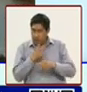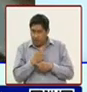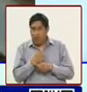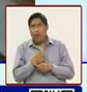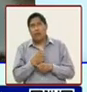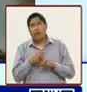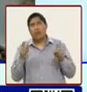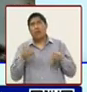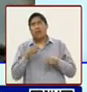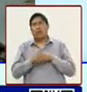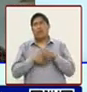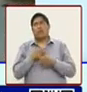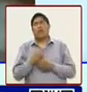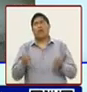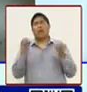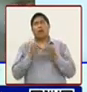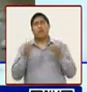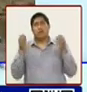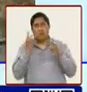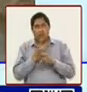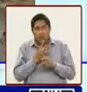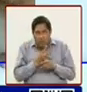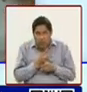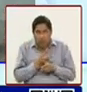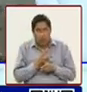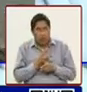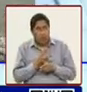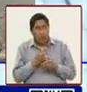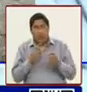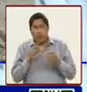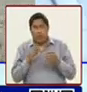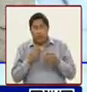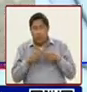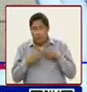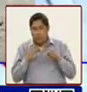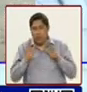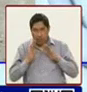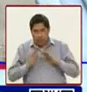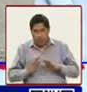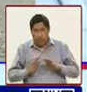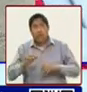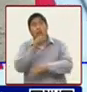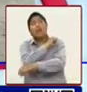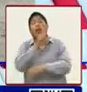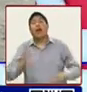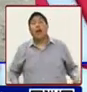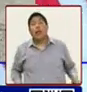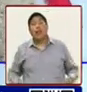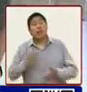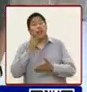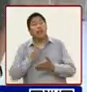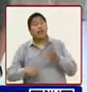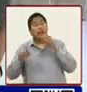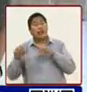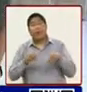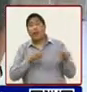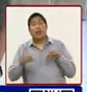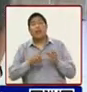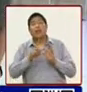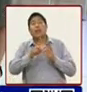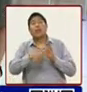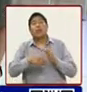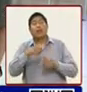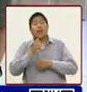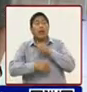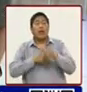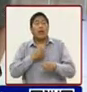ni una desgracia, ni una pérdida humana con ese tipo de problemas. Alcalde, ¿qué se está haciendo después de la experiencia que se ha vivido